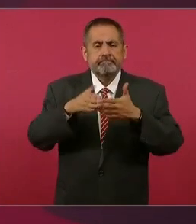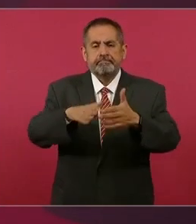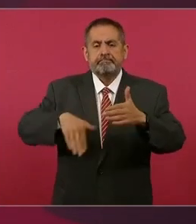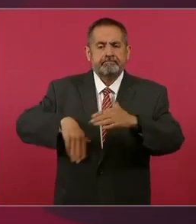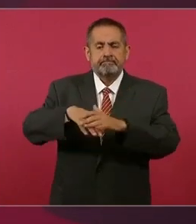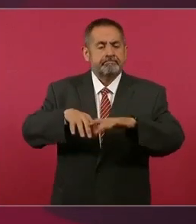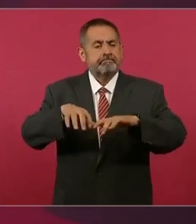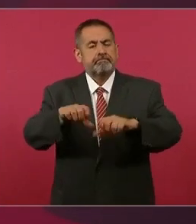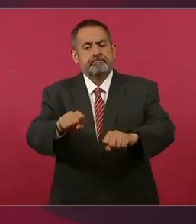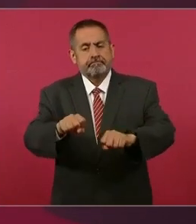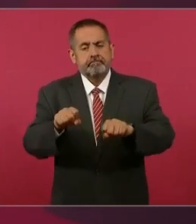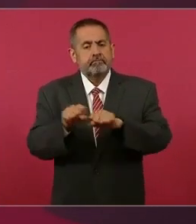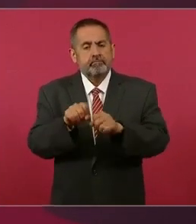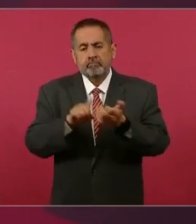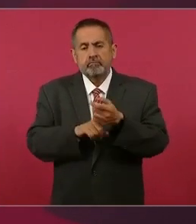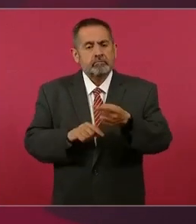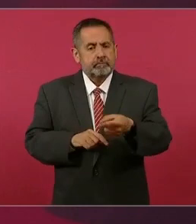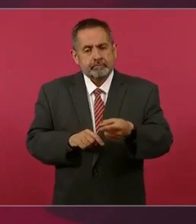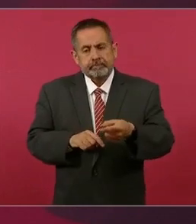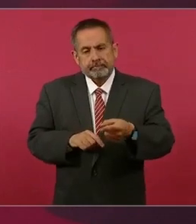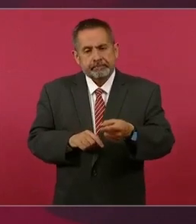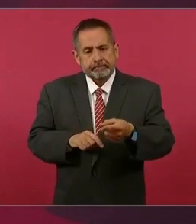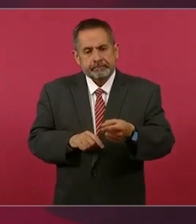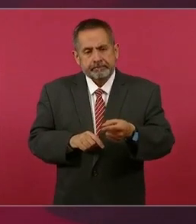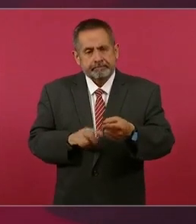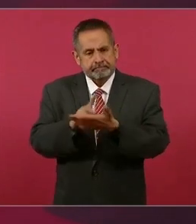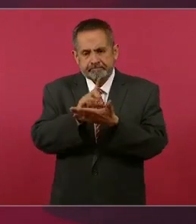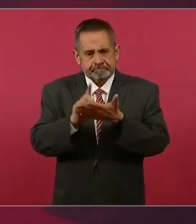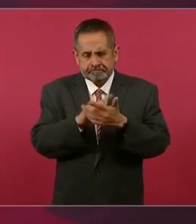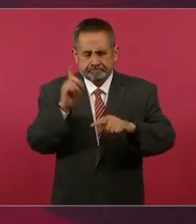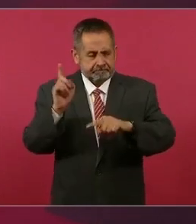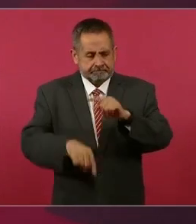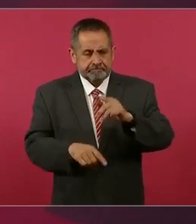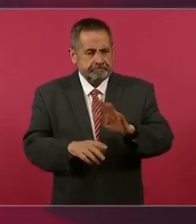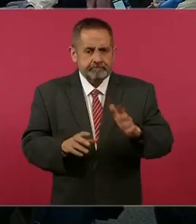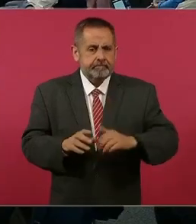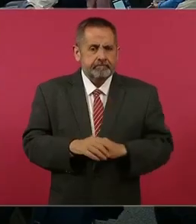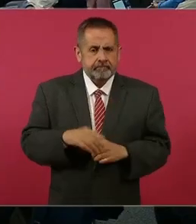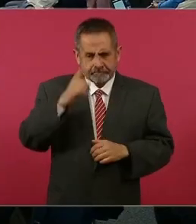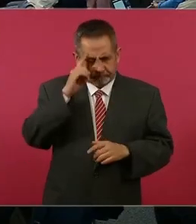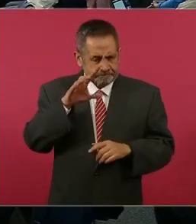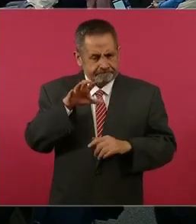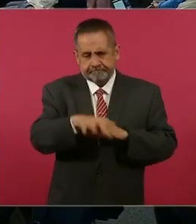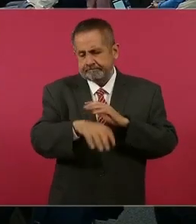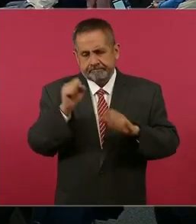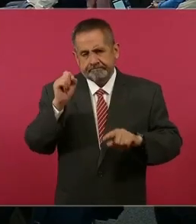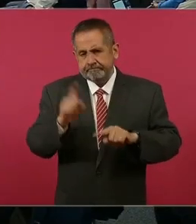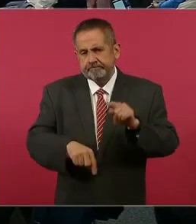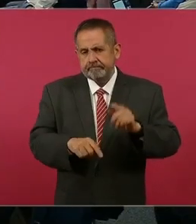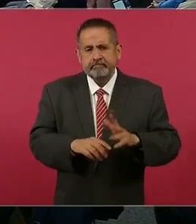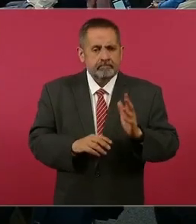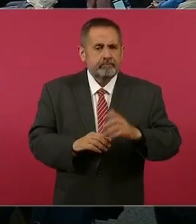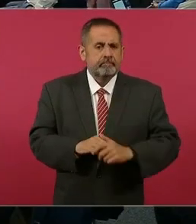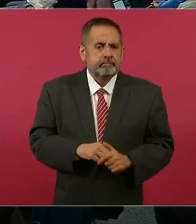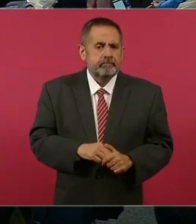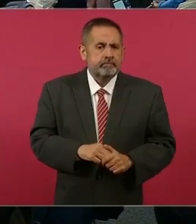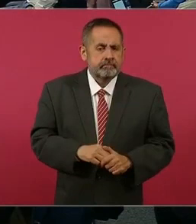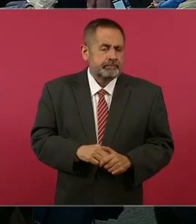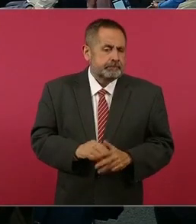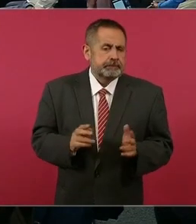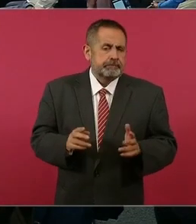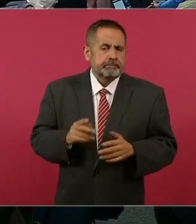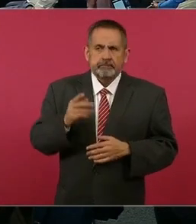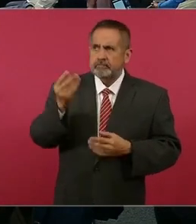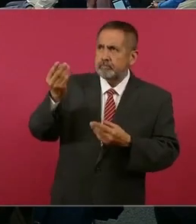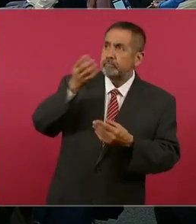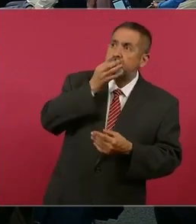puertos estas drogas, para decomisarlas. Es una acción